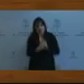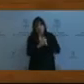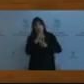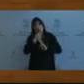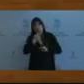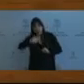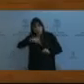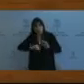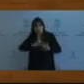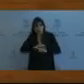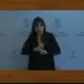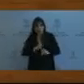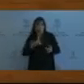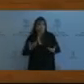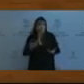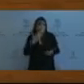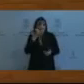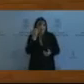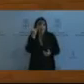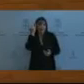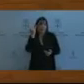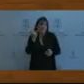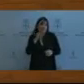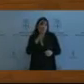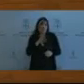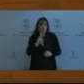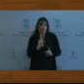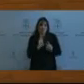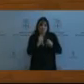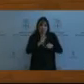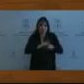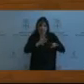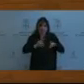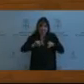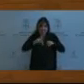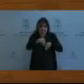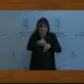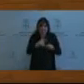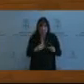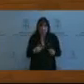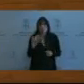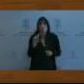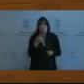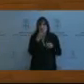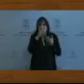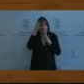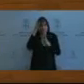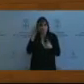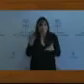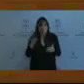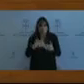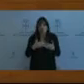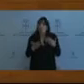siempre es bienvenida, al menos hablar de ello. Pero, probablemente, también puede resultar